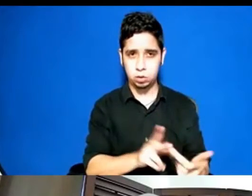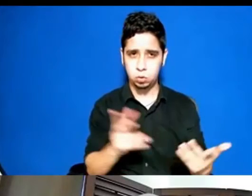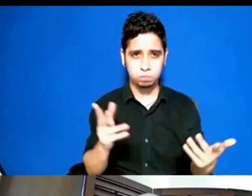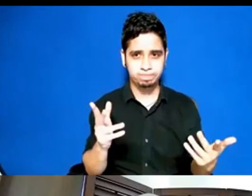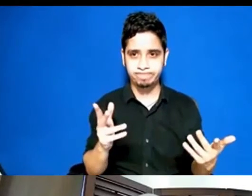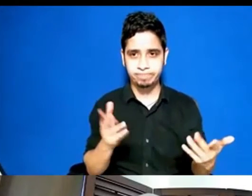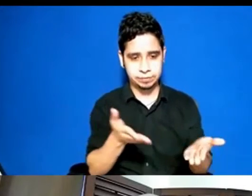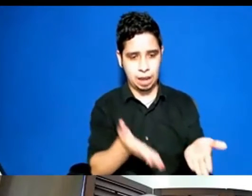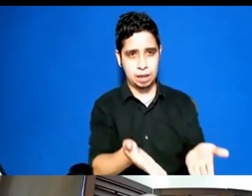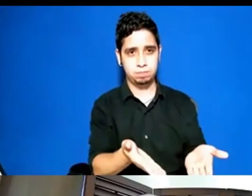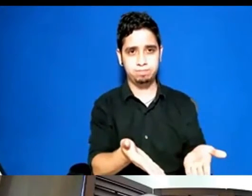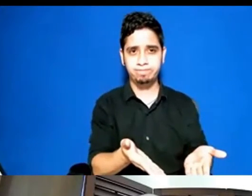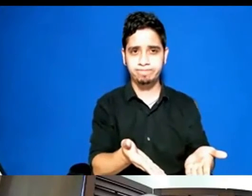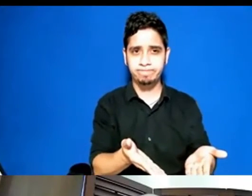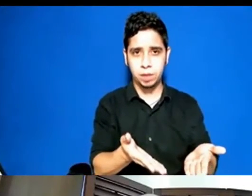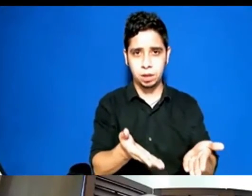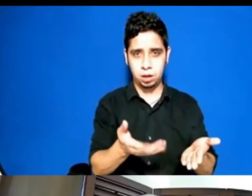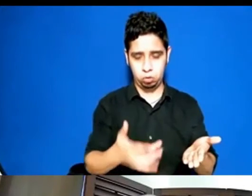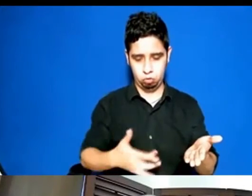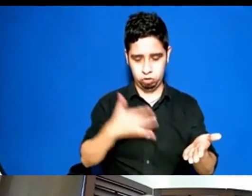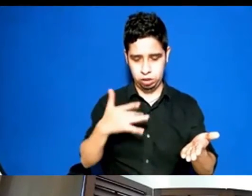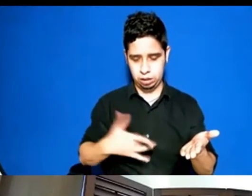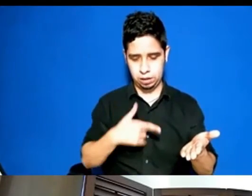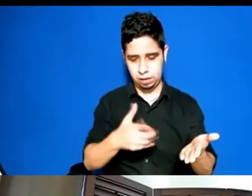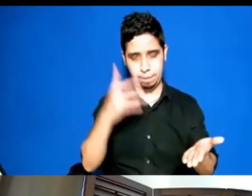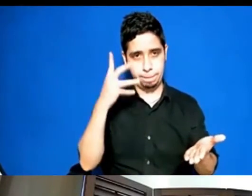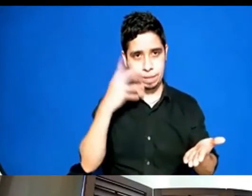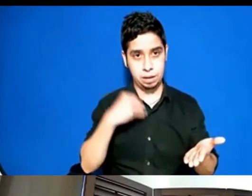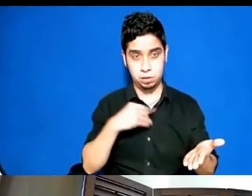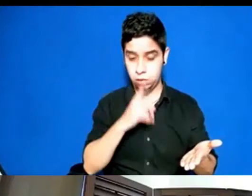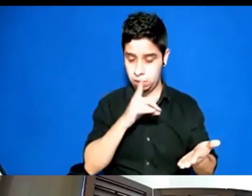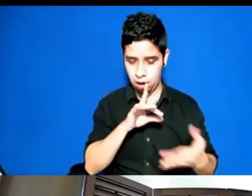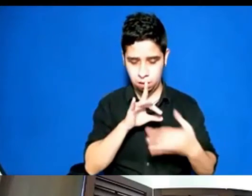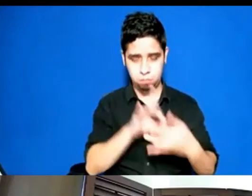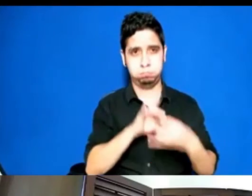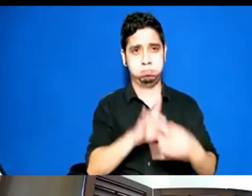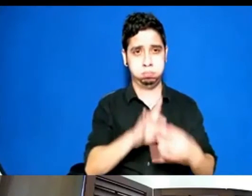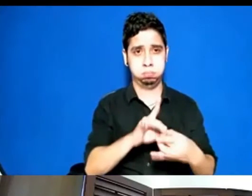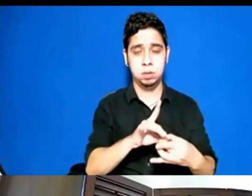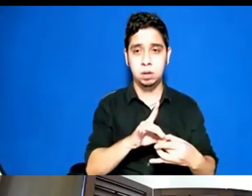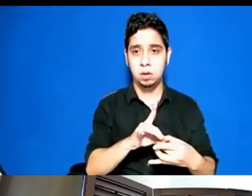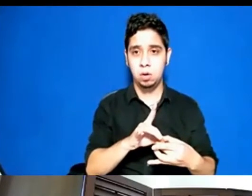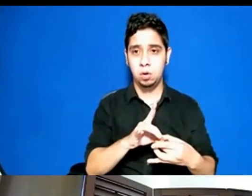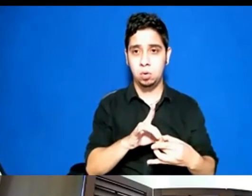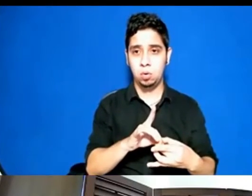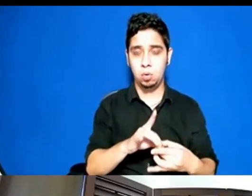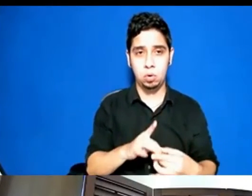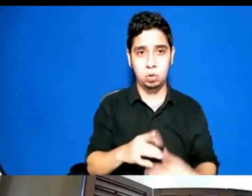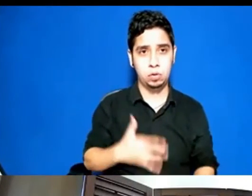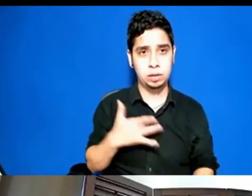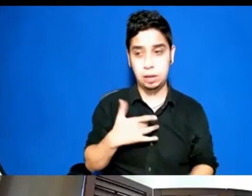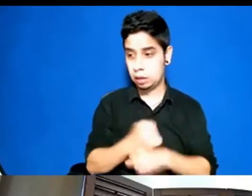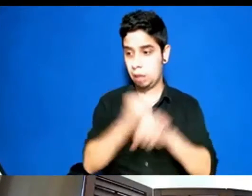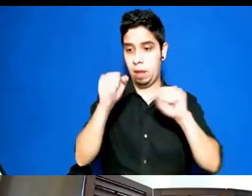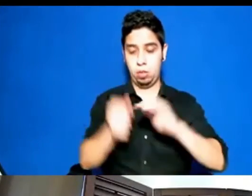está ahí. Y eres parte de eso. Y eso es algo extraordinario. O sea, uno se cree que uno está salvando tortugas. No, y